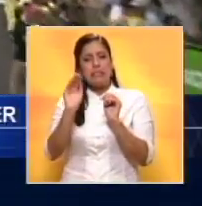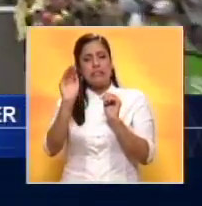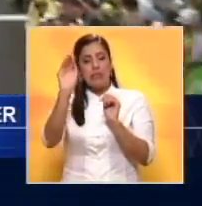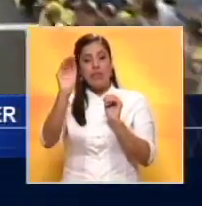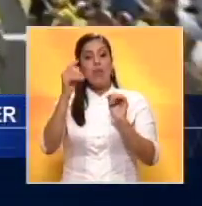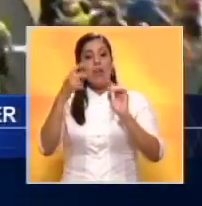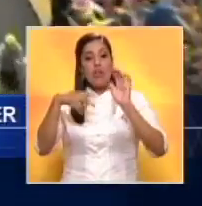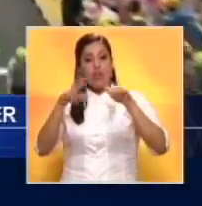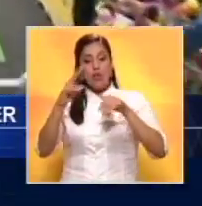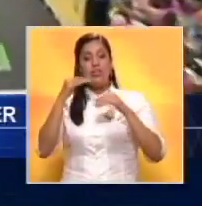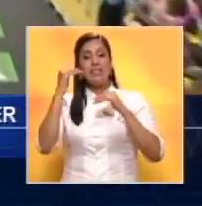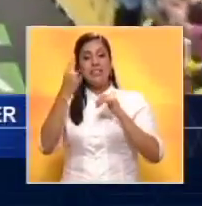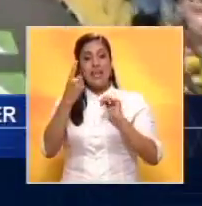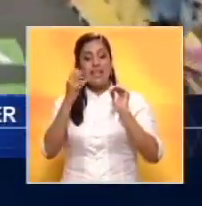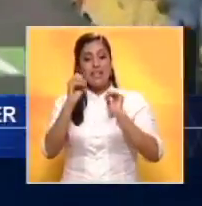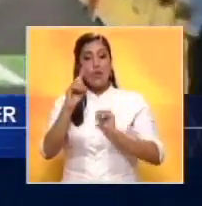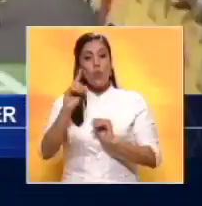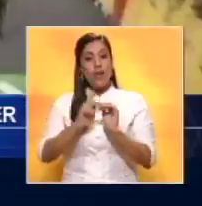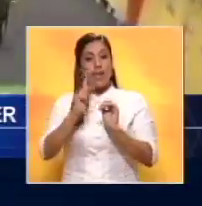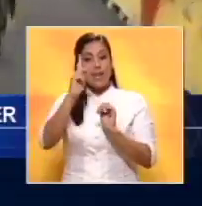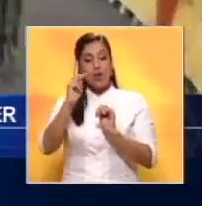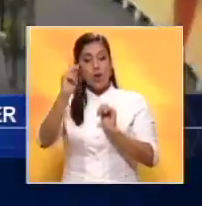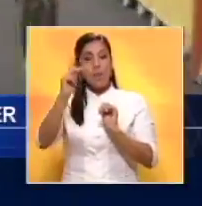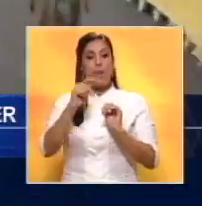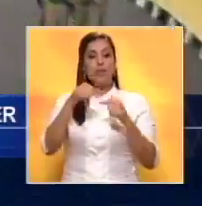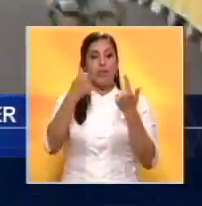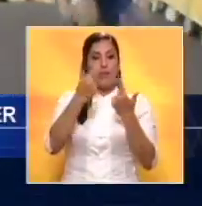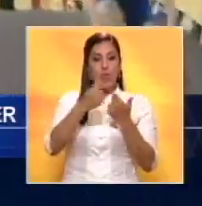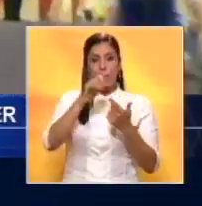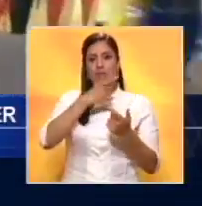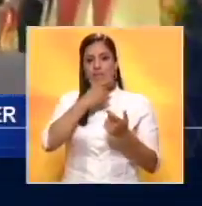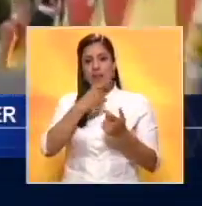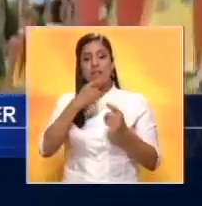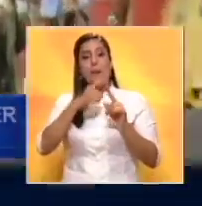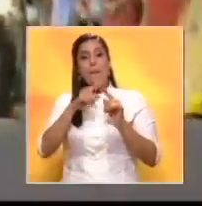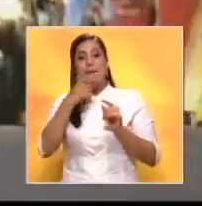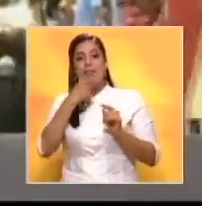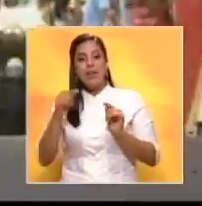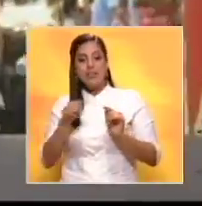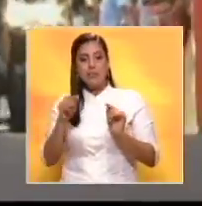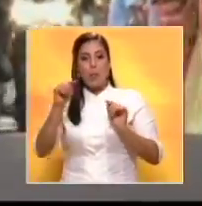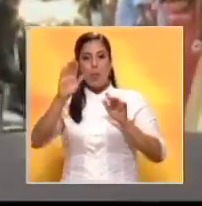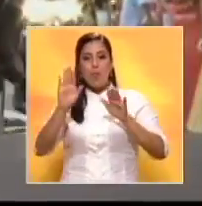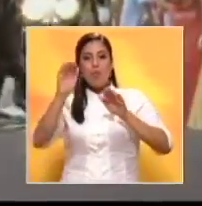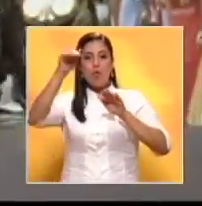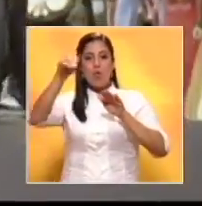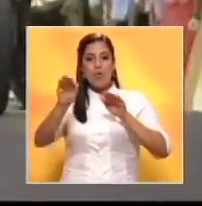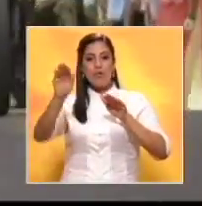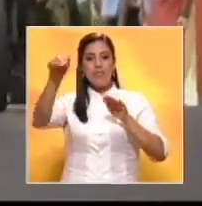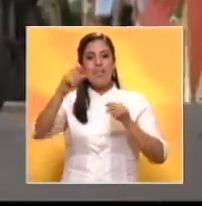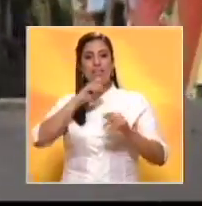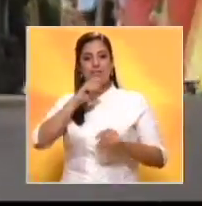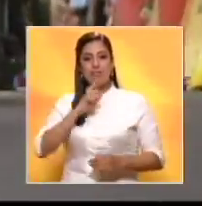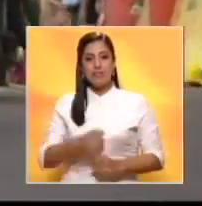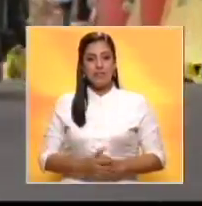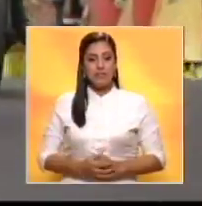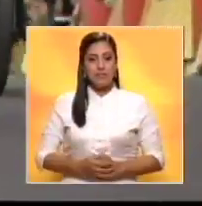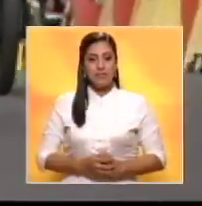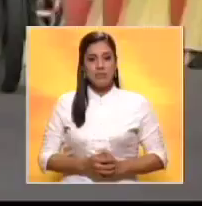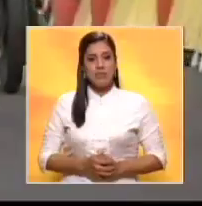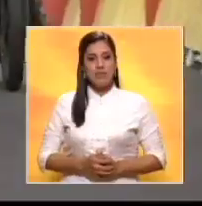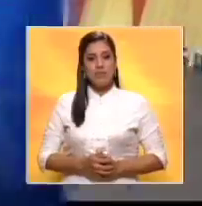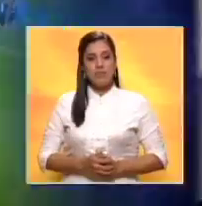etapa 12 tendrá un recorrido de 101 kilómetros entre Saint-Geron y Foix, con 3 puertos de montaña de primera categoría.